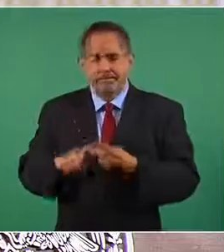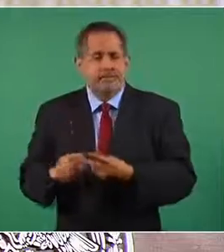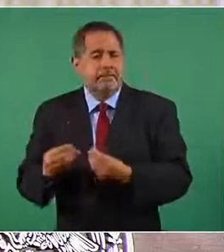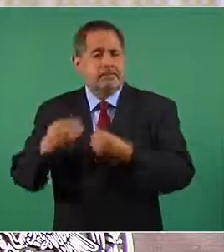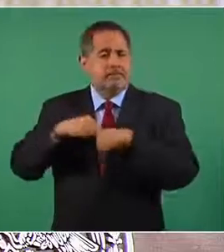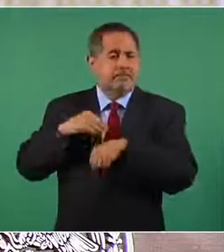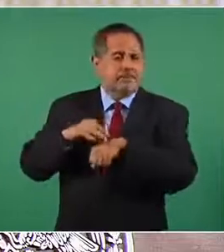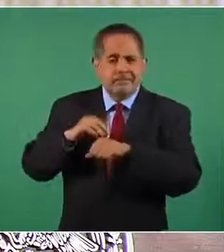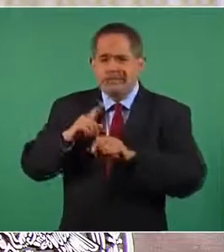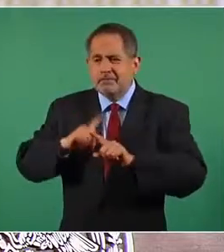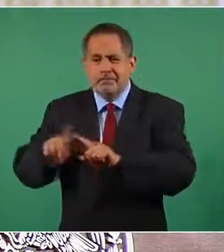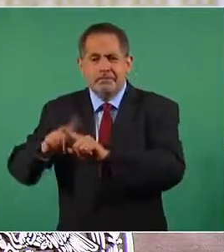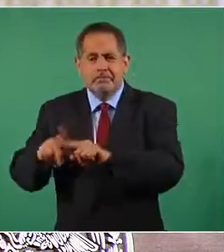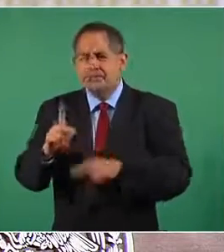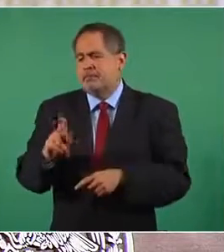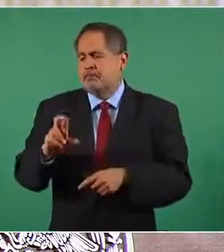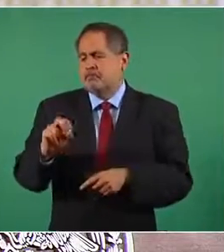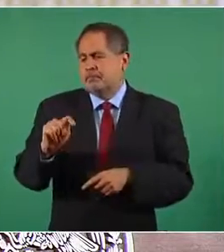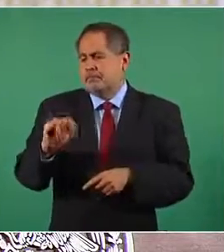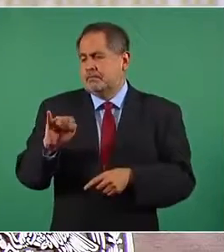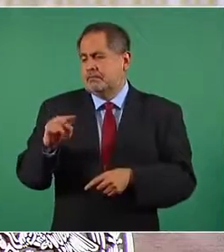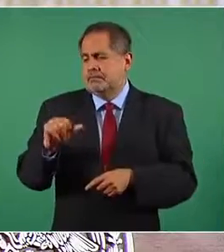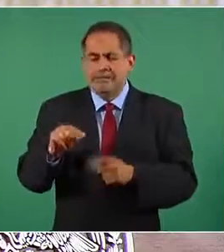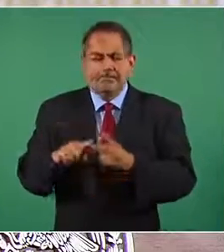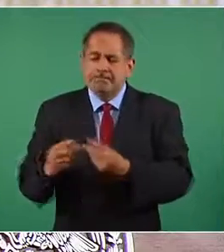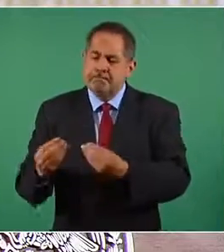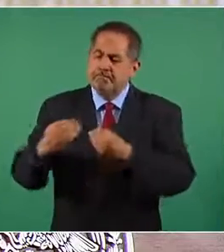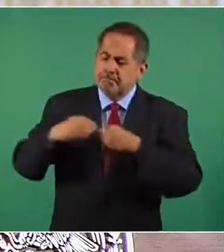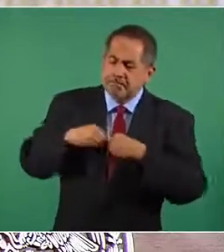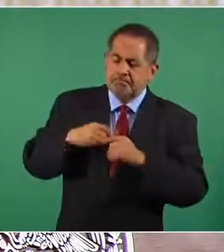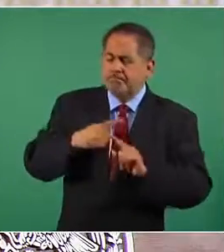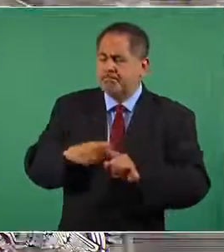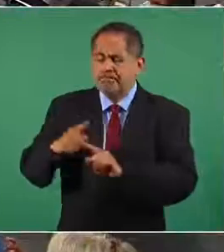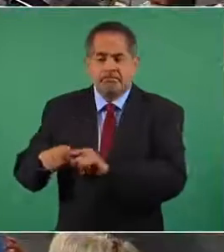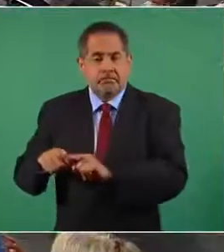proteínas que no solo se obtienen